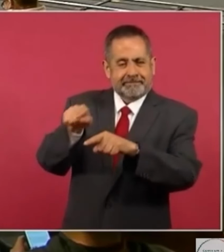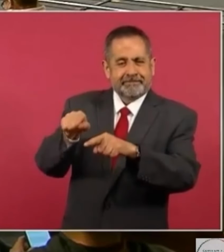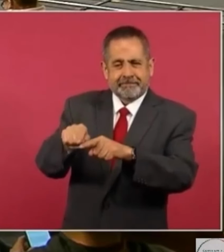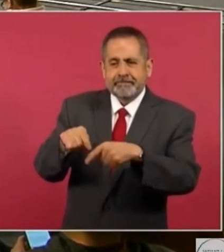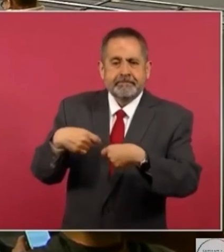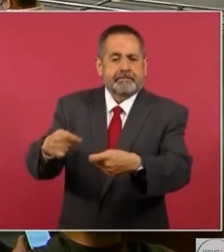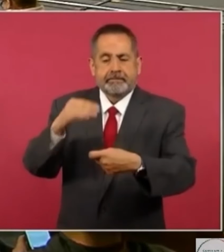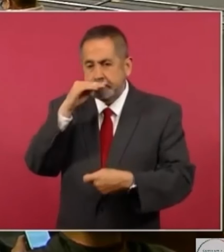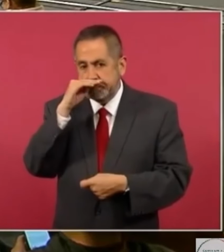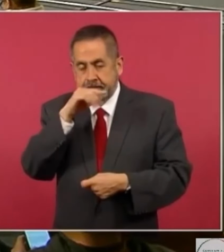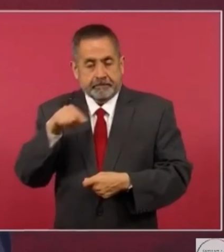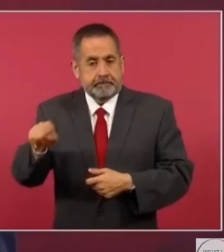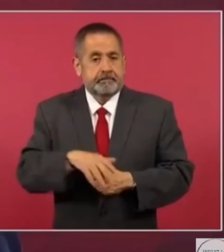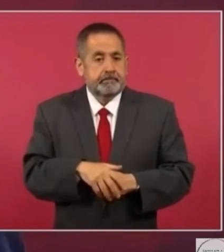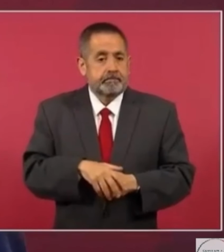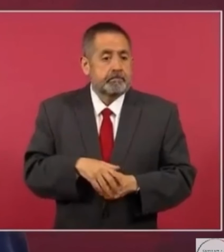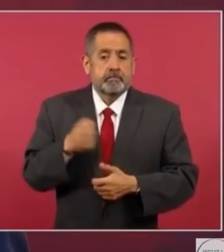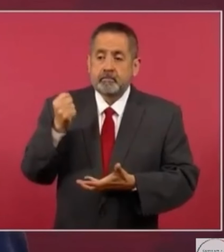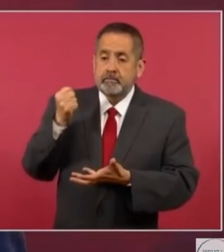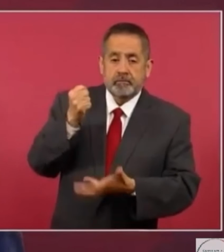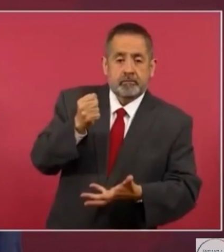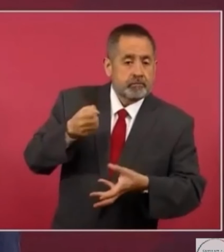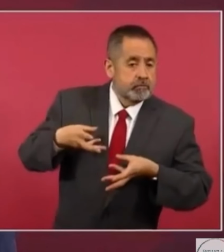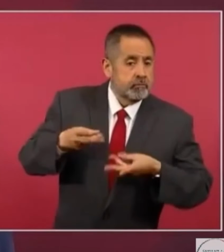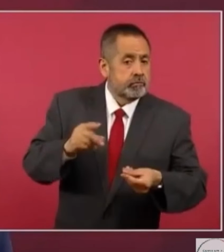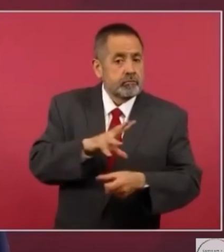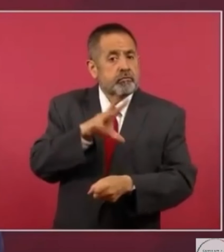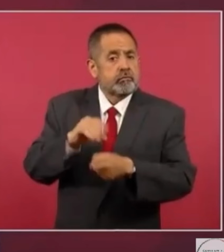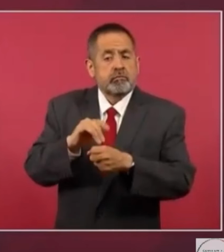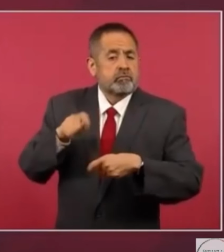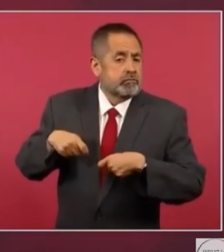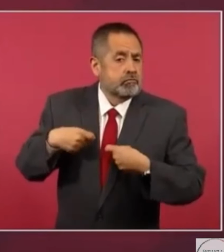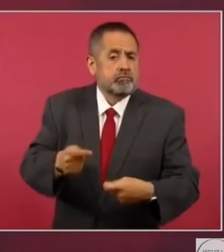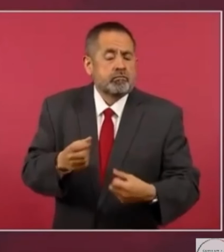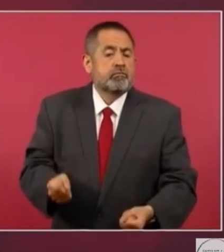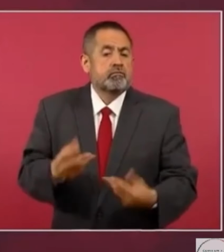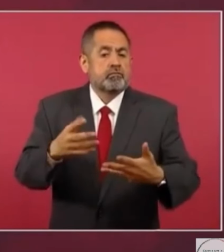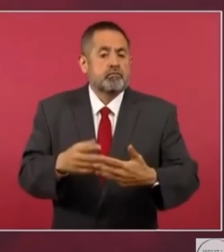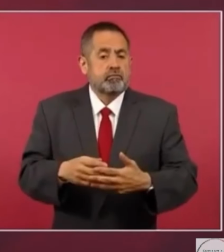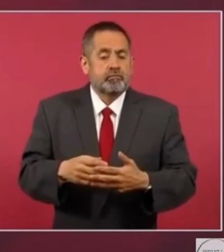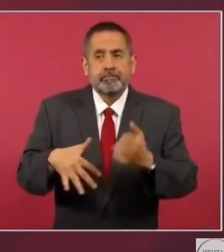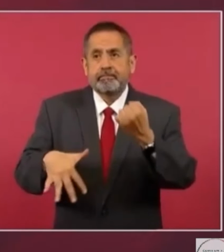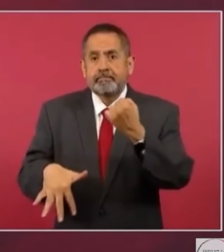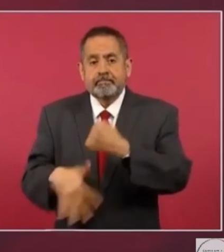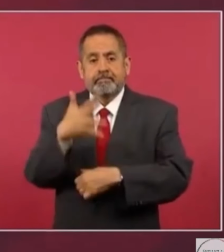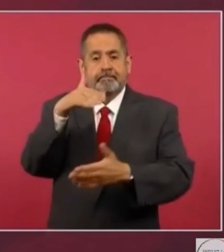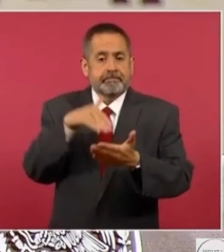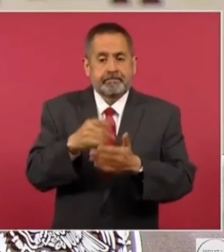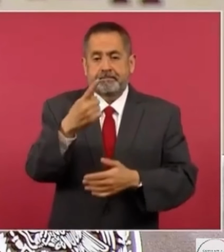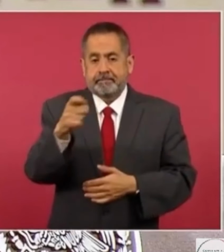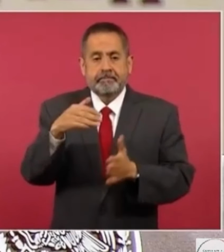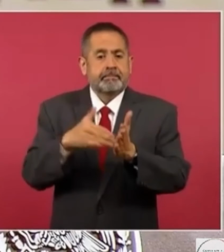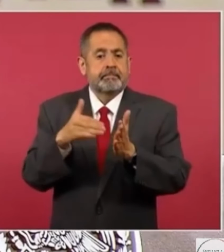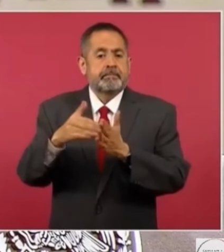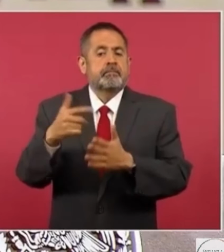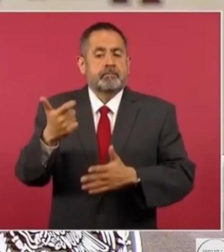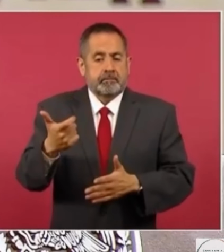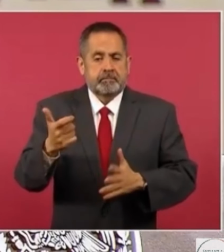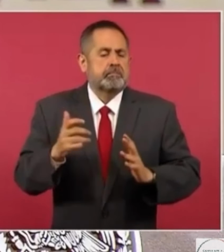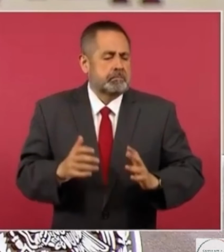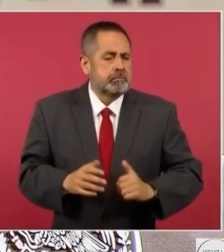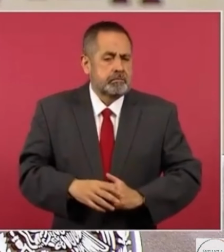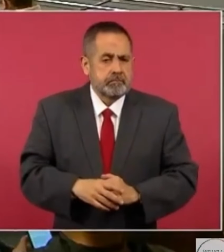total que tenemos contemplada para estas rehabilitaciones es del orden de 15.100 millones de pesos.